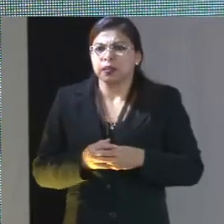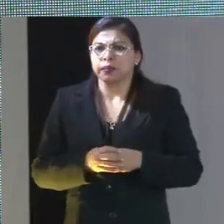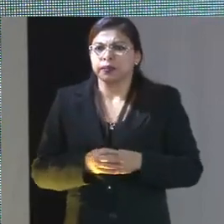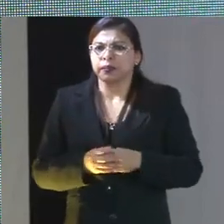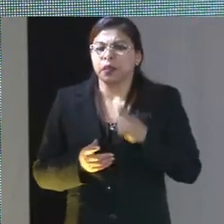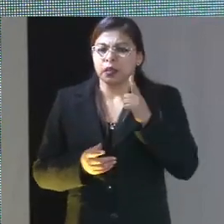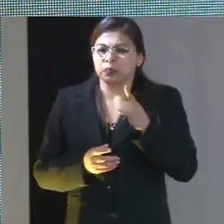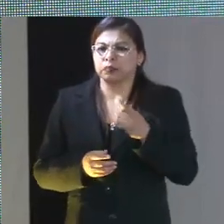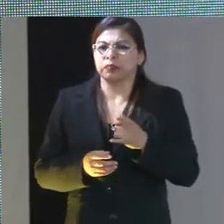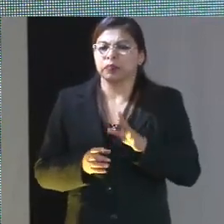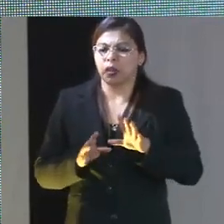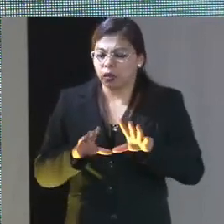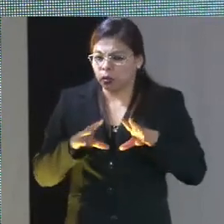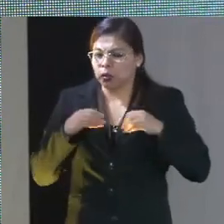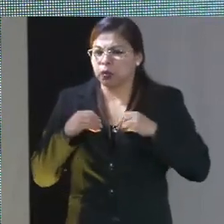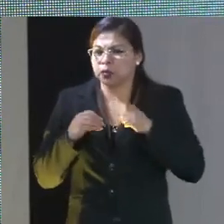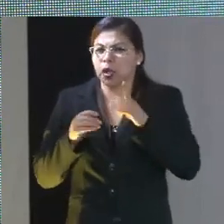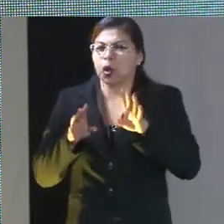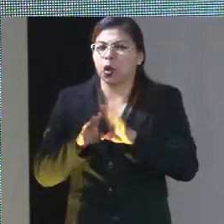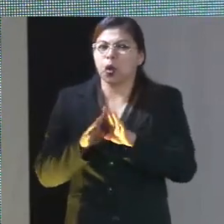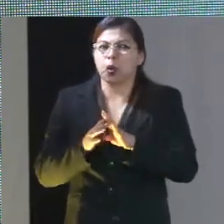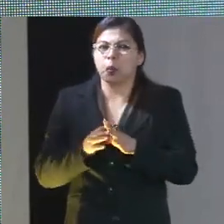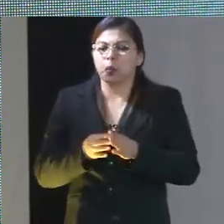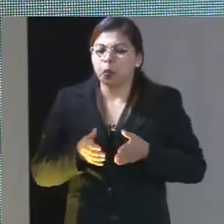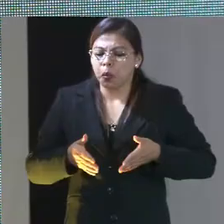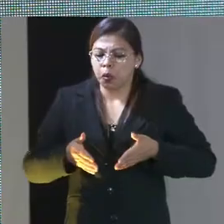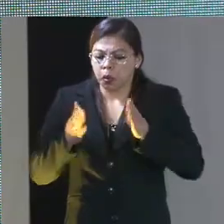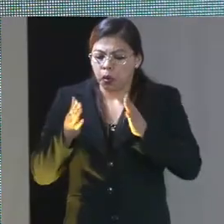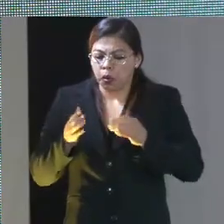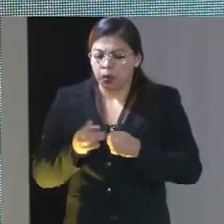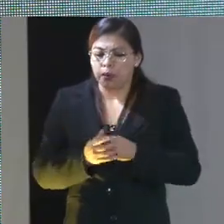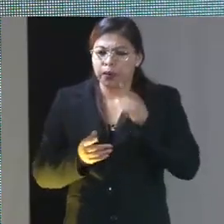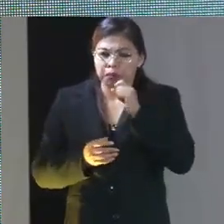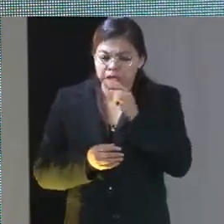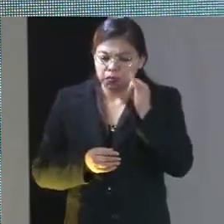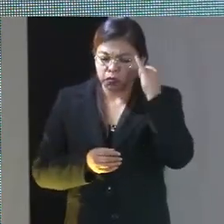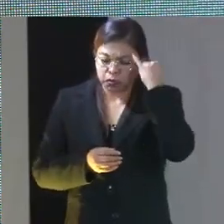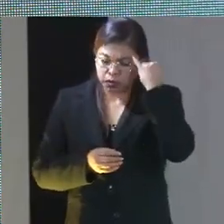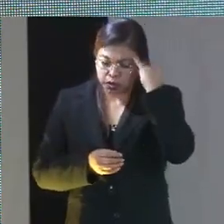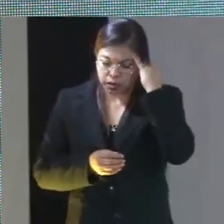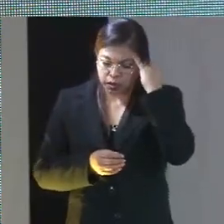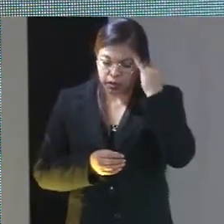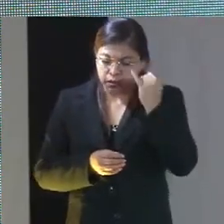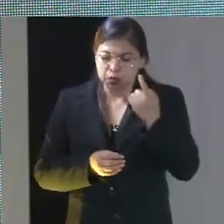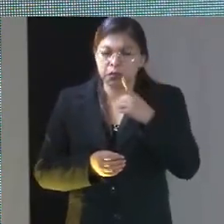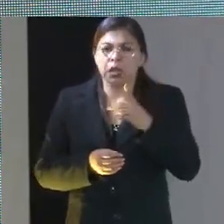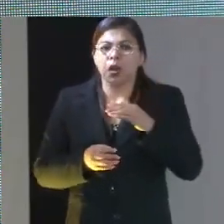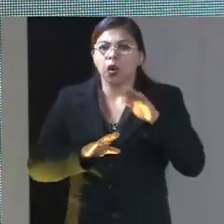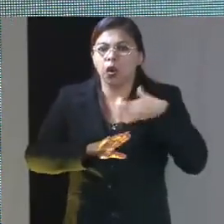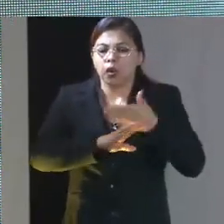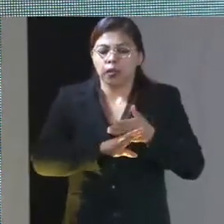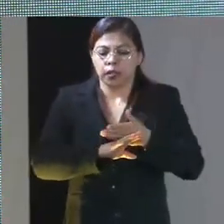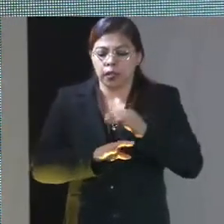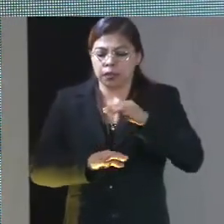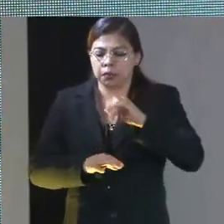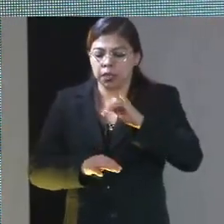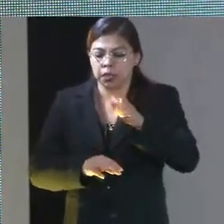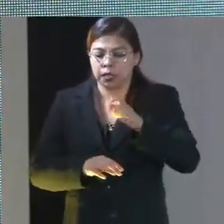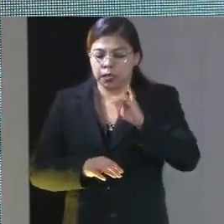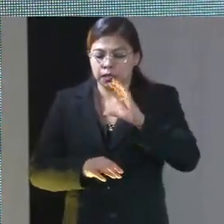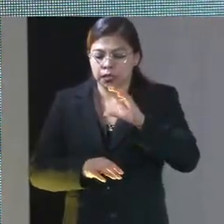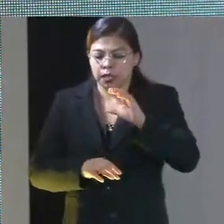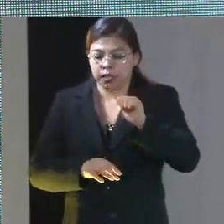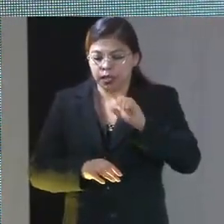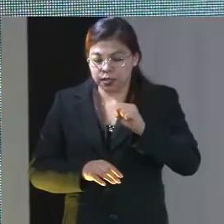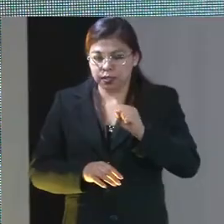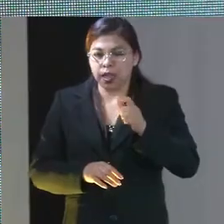La conquista es un levantamiento, una gran rebelión indígena contra los mexicas, que aprovechó